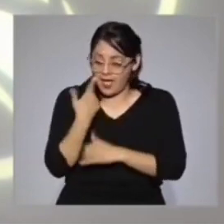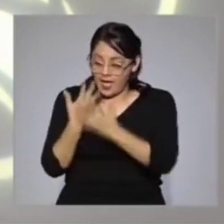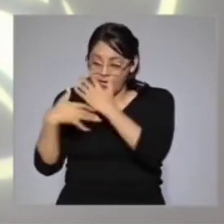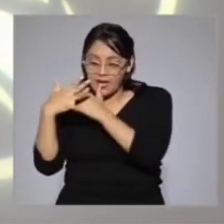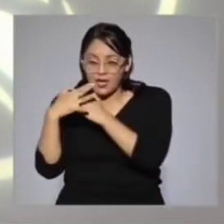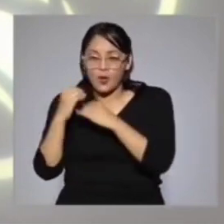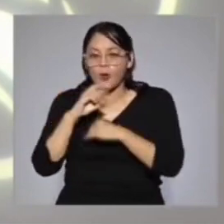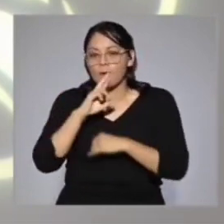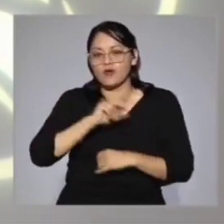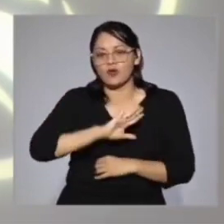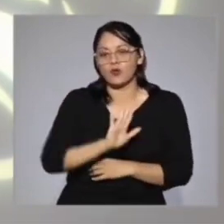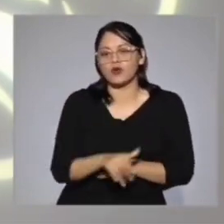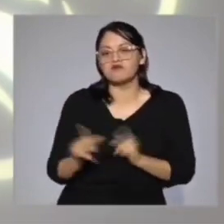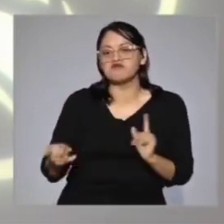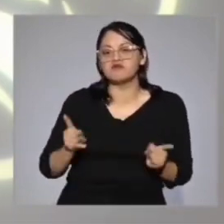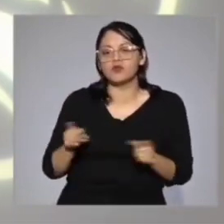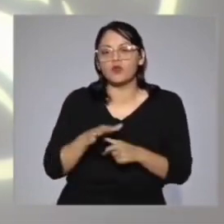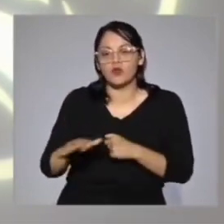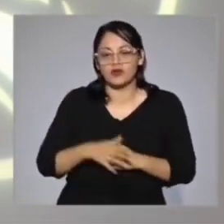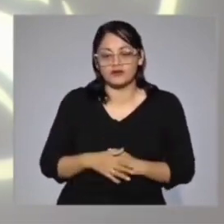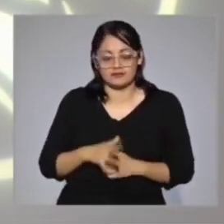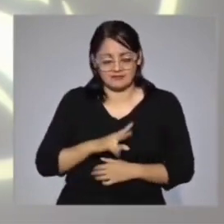y trata de una de las violencias